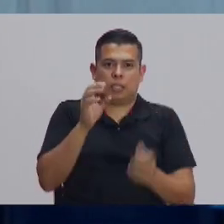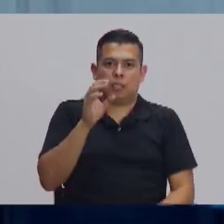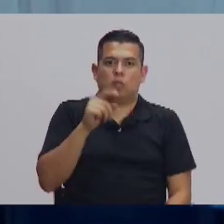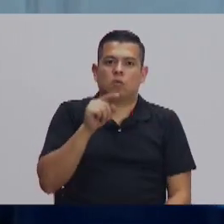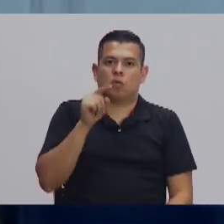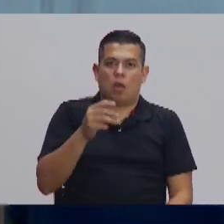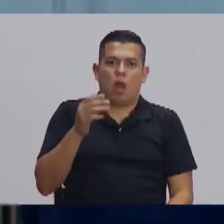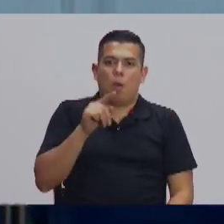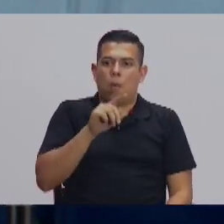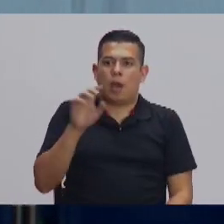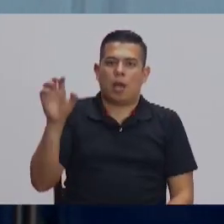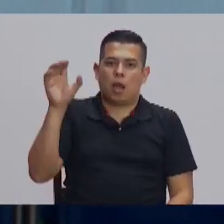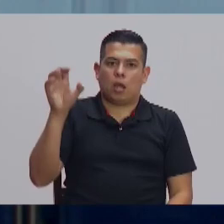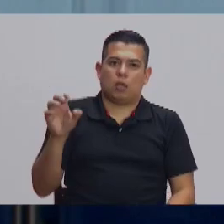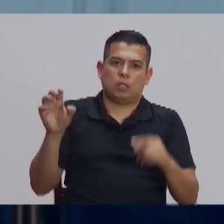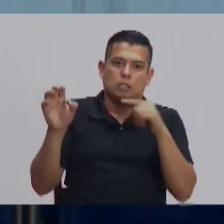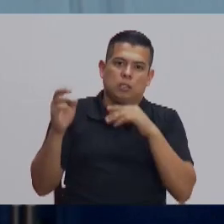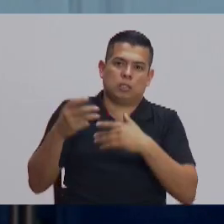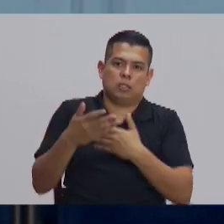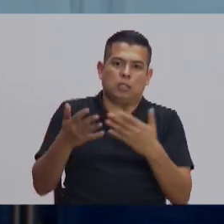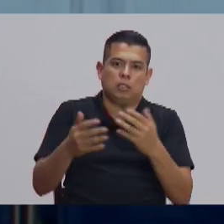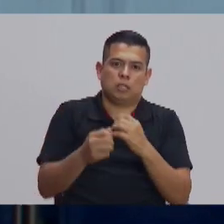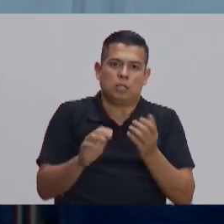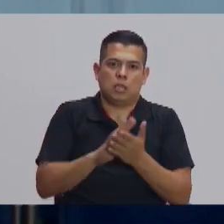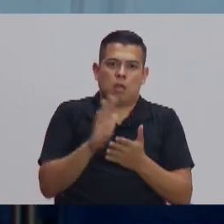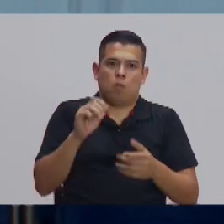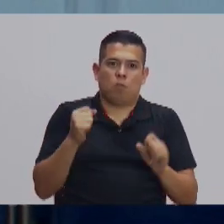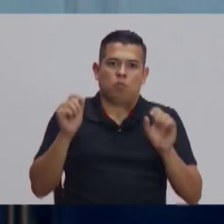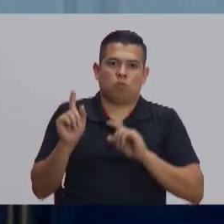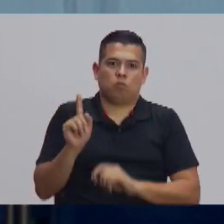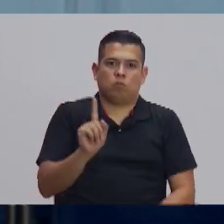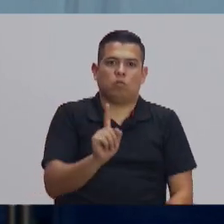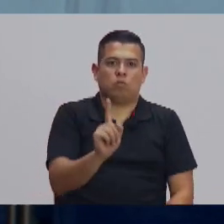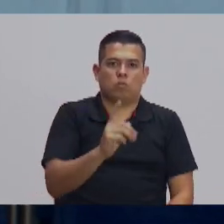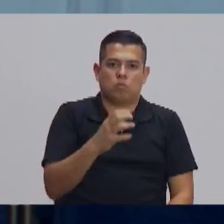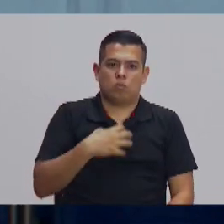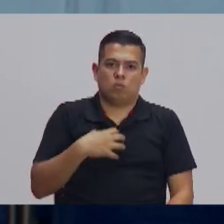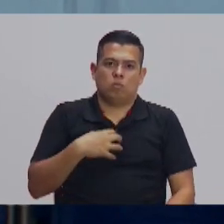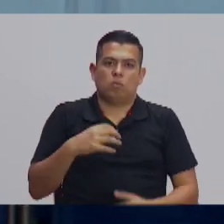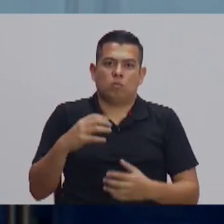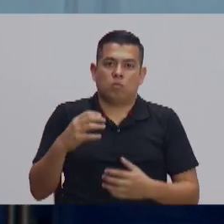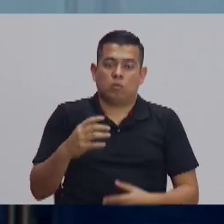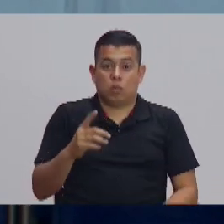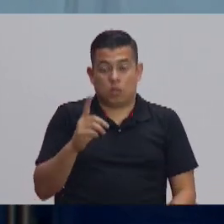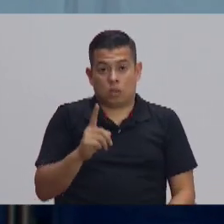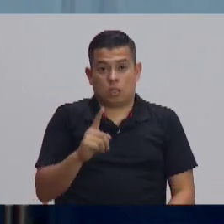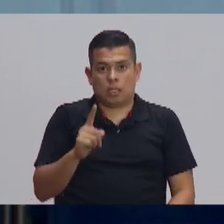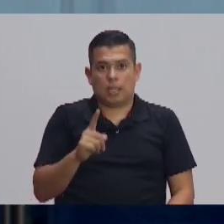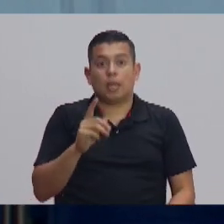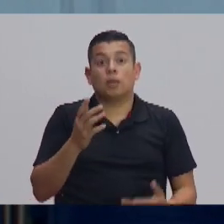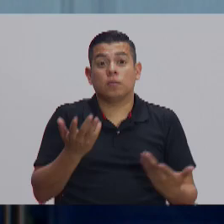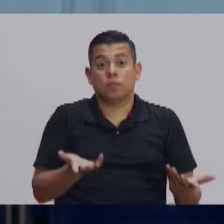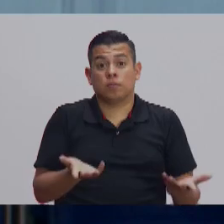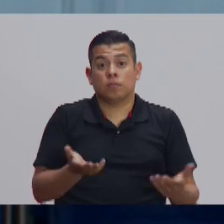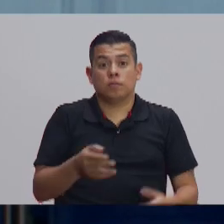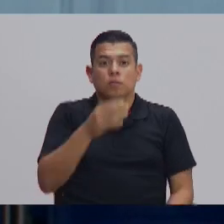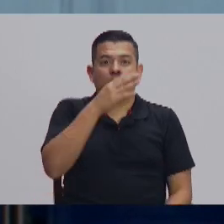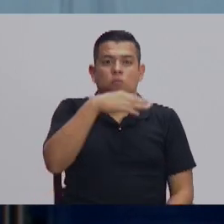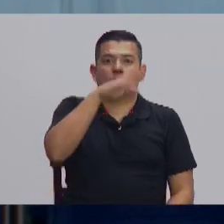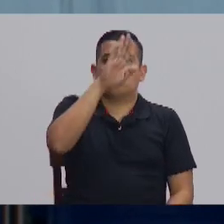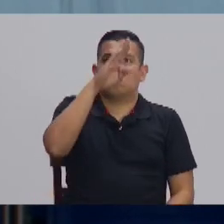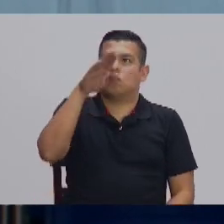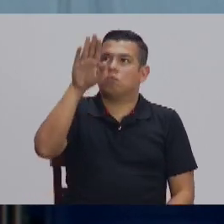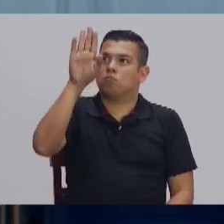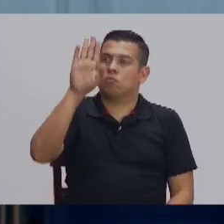para que la muerte espiritual no entrara a nuestras vidas y se prepara entonces para la pascua